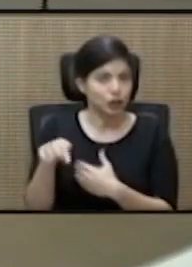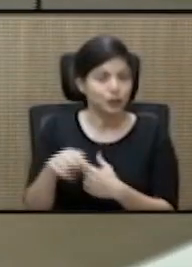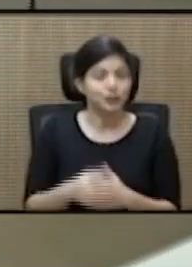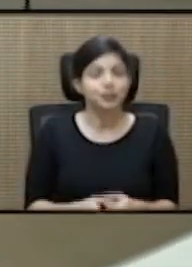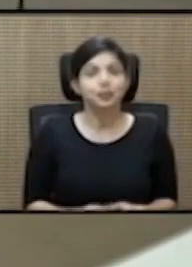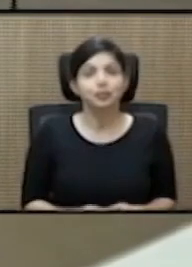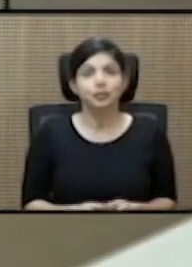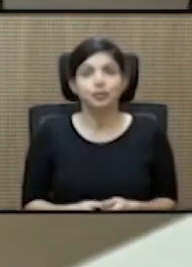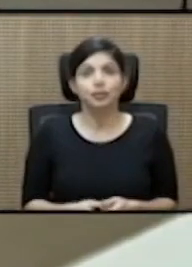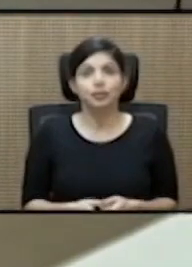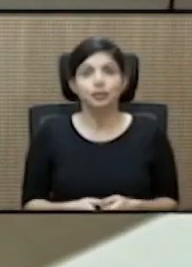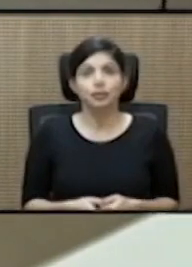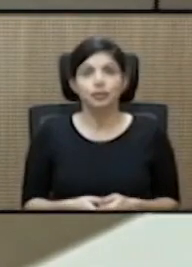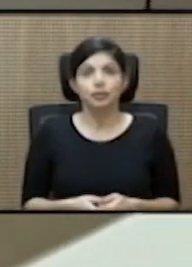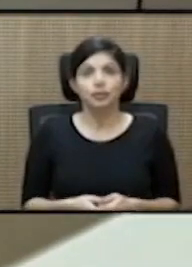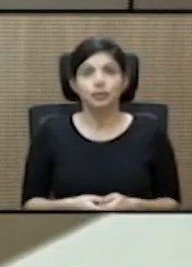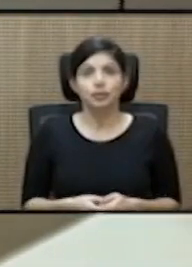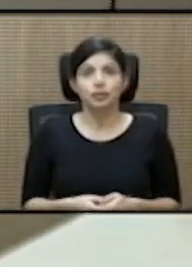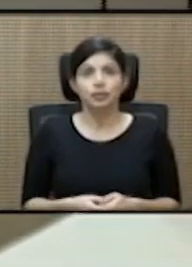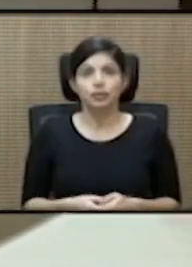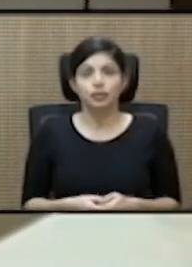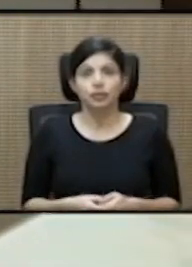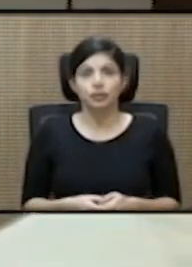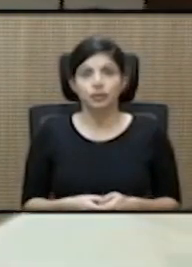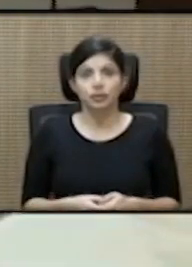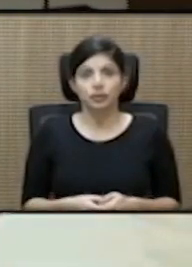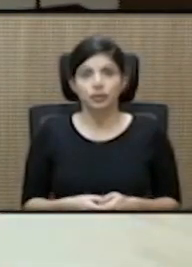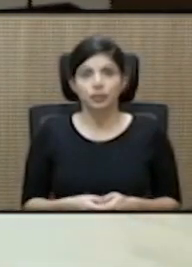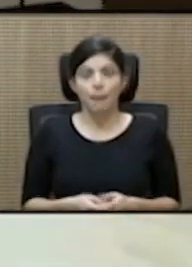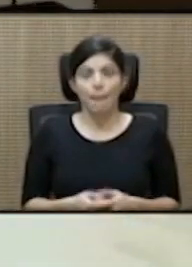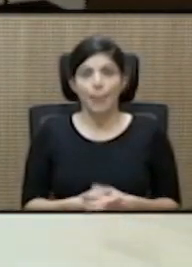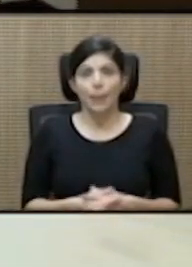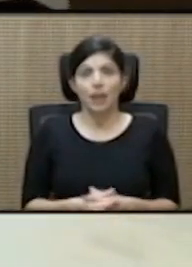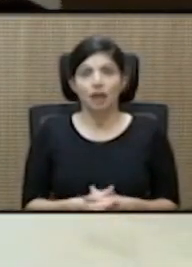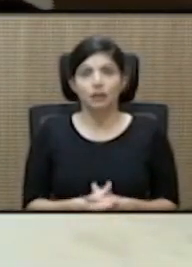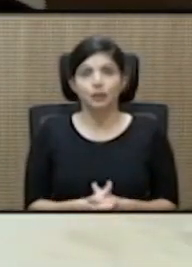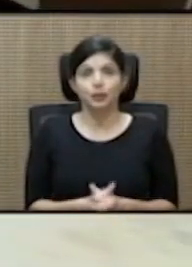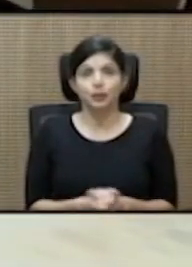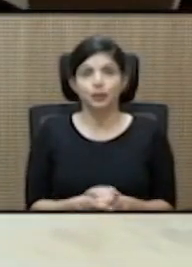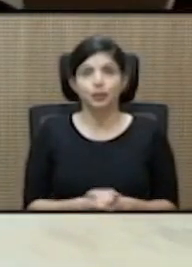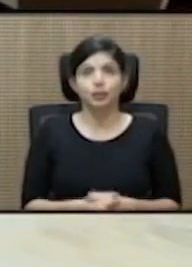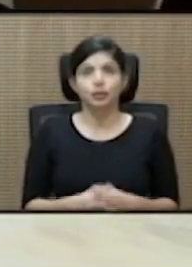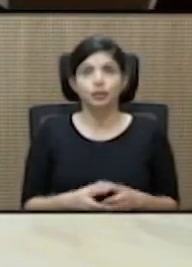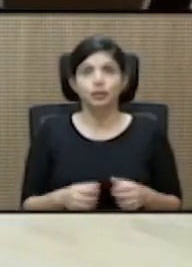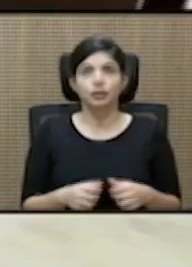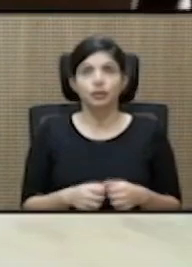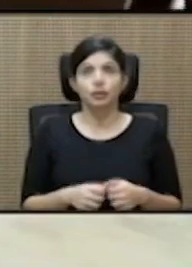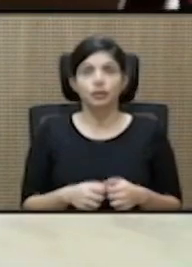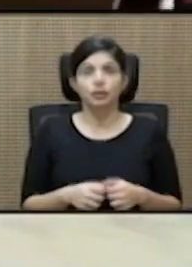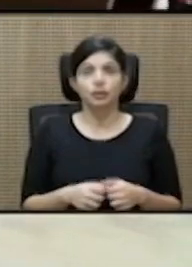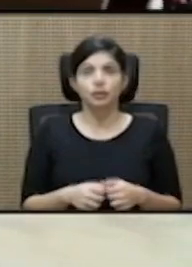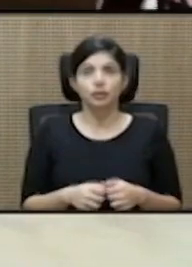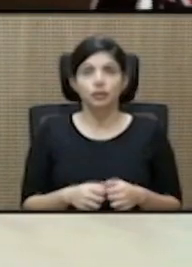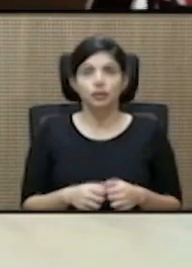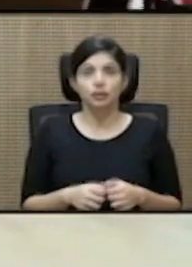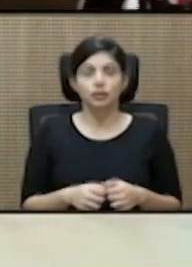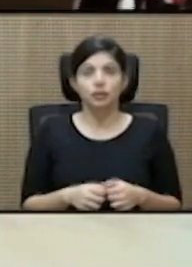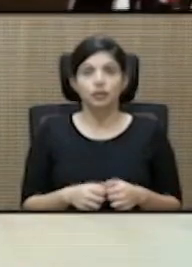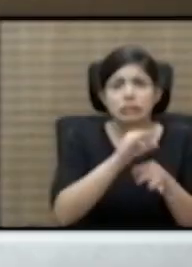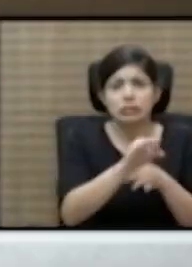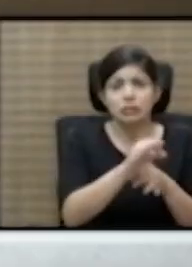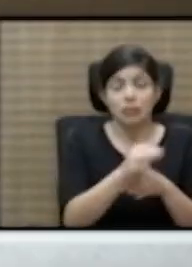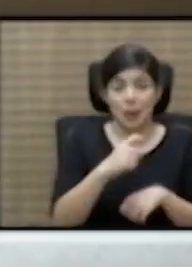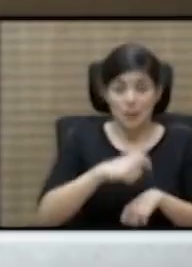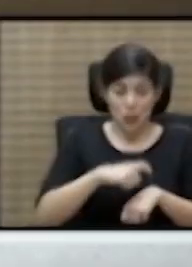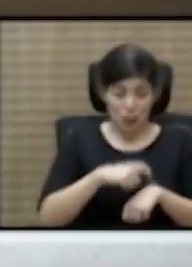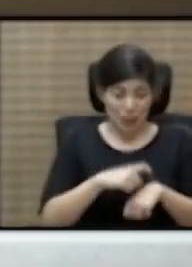de la República reconoció que hay un gran problema con el desempleo a nivel nacional. En el momento más difícil